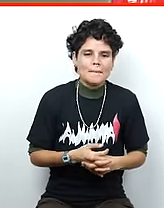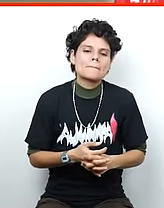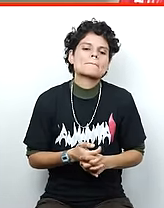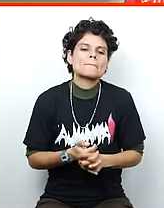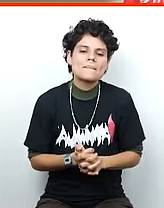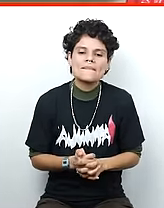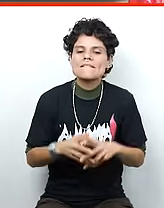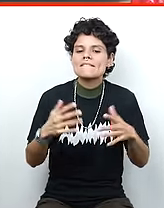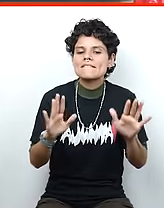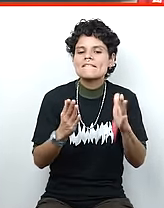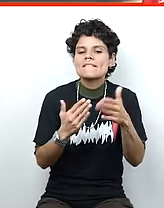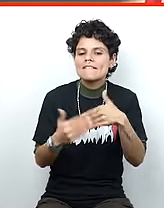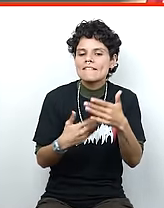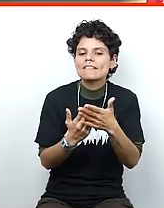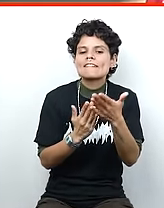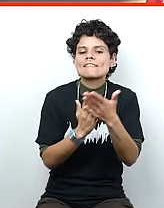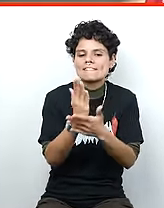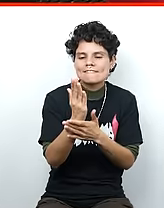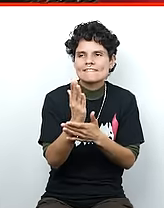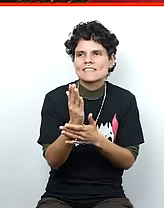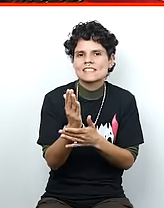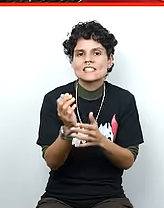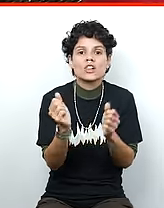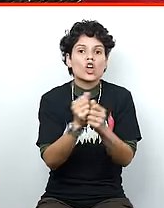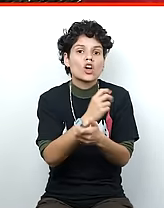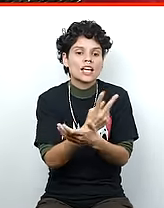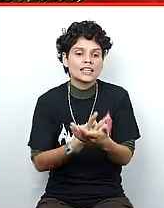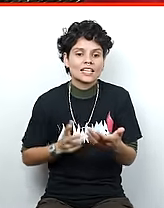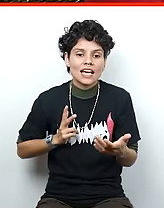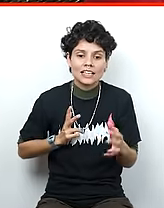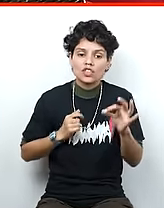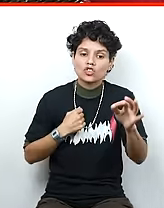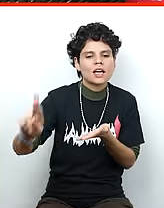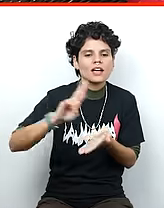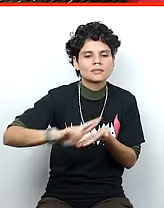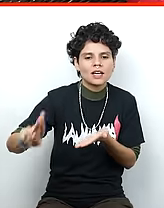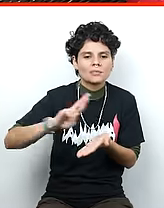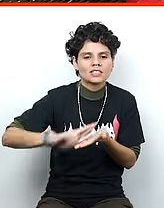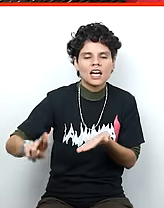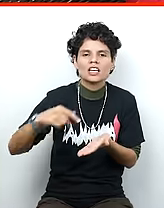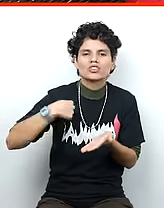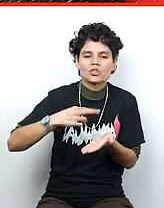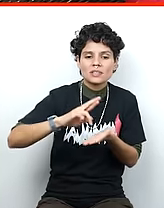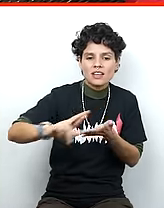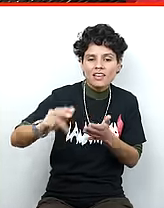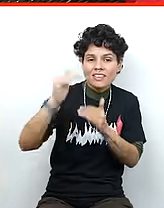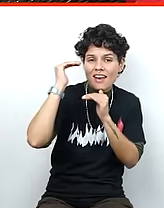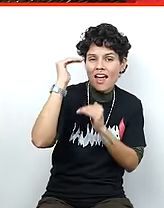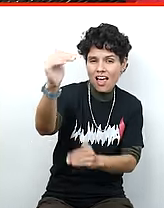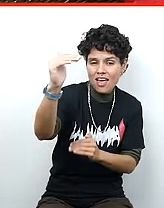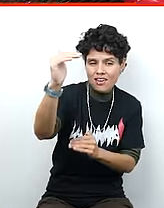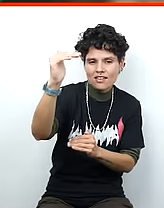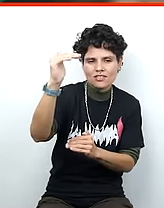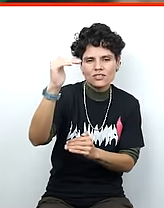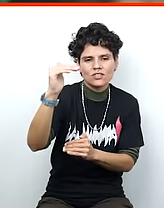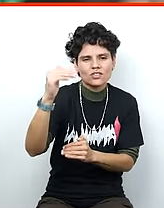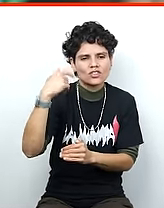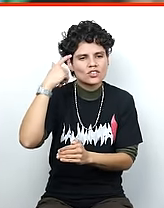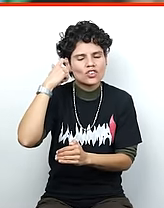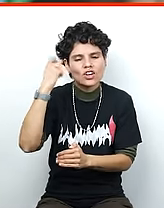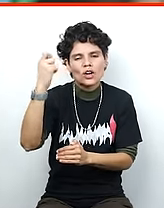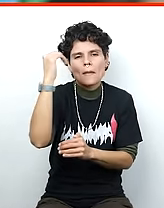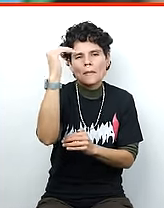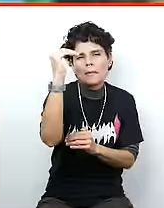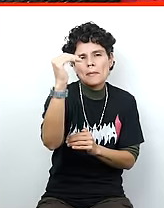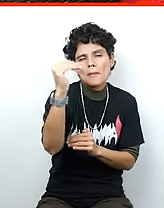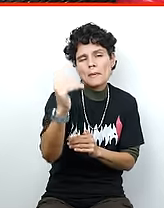cuando estaba empezando a pegar después de la canción con Arte Elegante y todo, sí. Yo te escribí. Y te escribí un chorizo, yo creo que una...